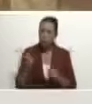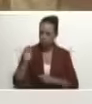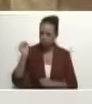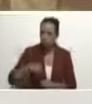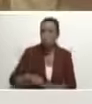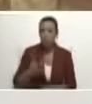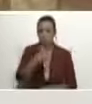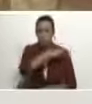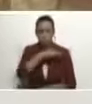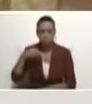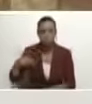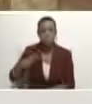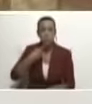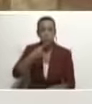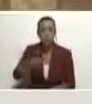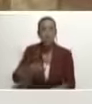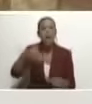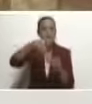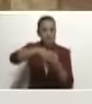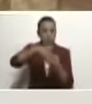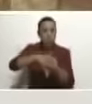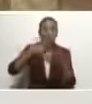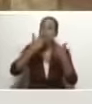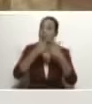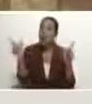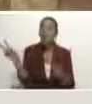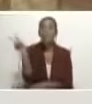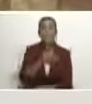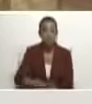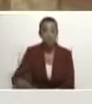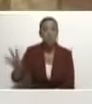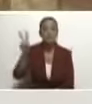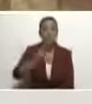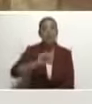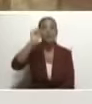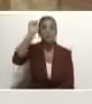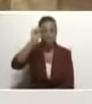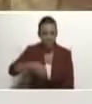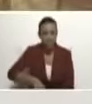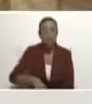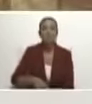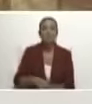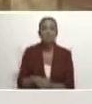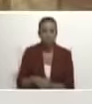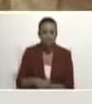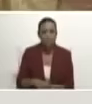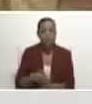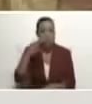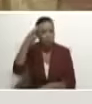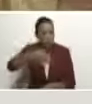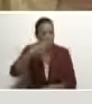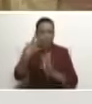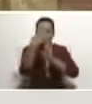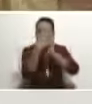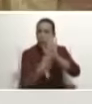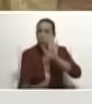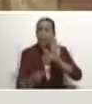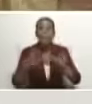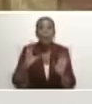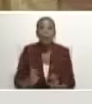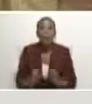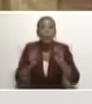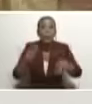Y nosotros decimos, elecciones libres en Venezuela. Sí, como siempre, pero en esta